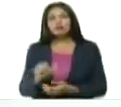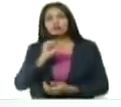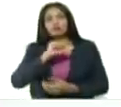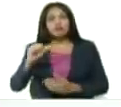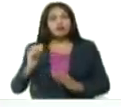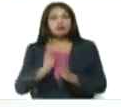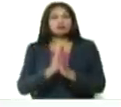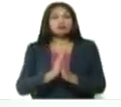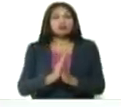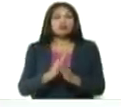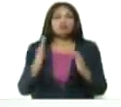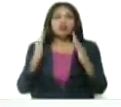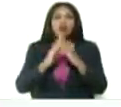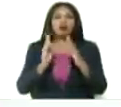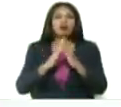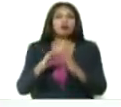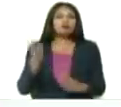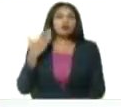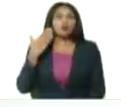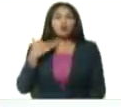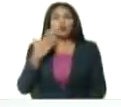Santa en casa, siempre.